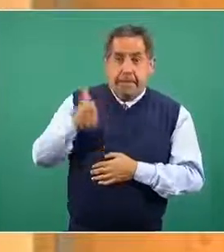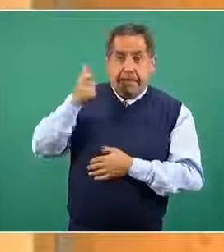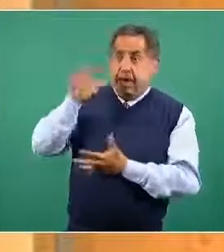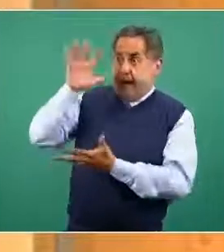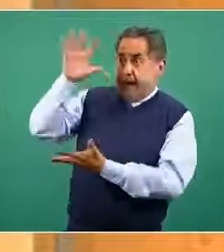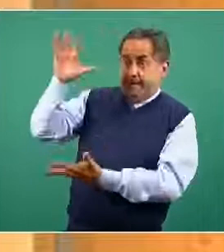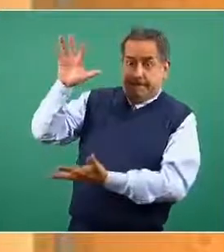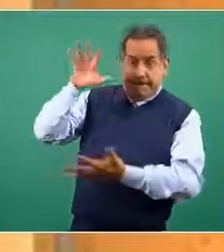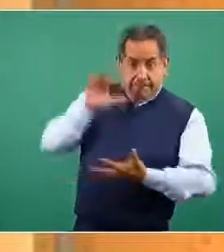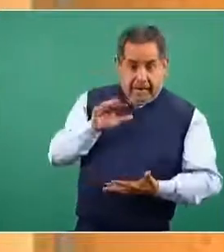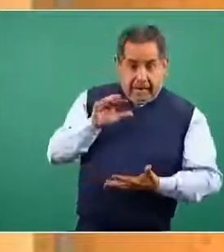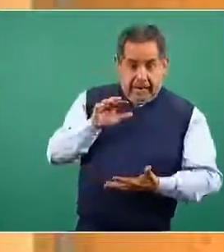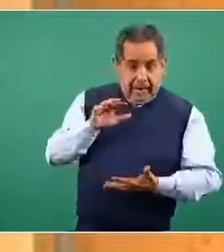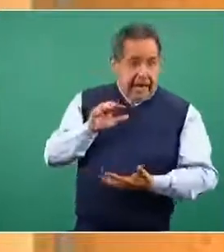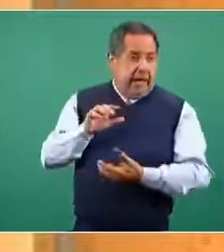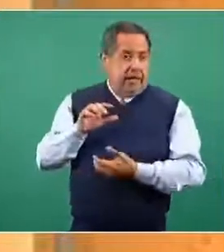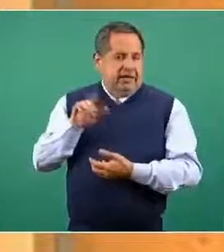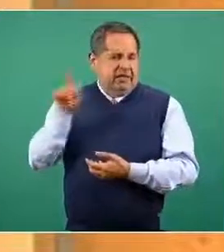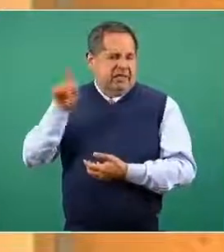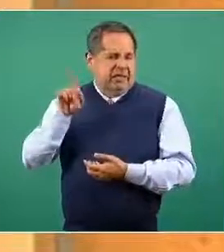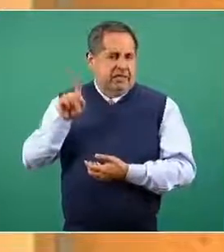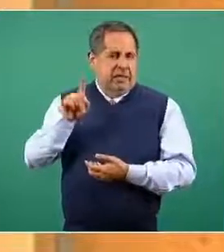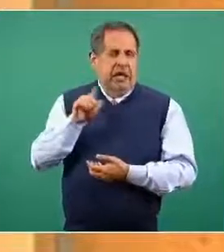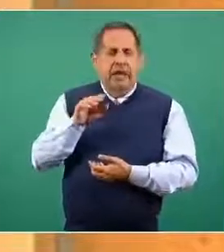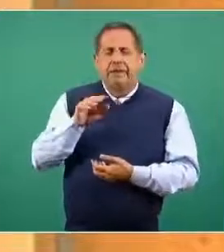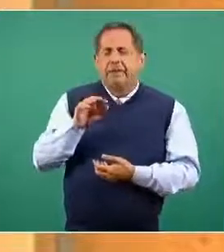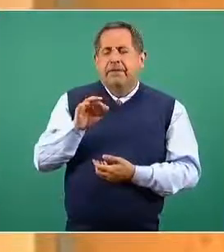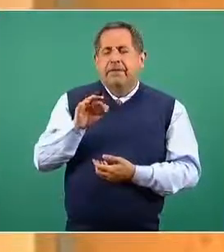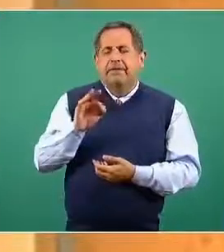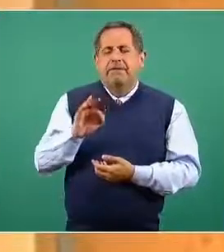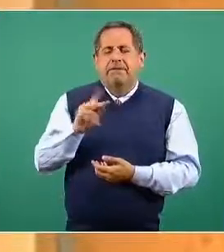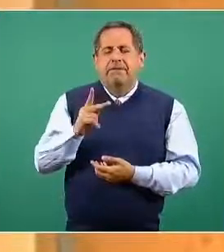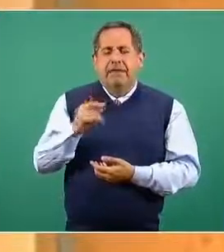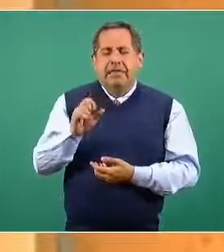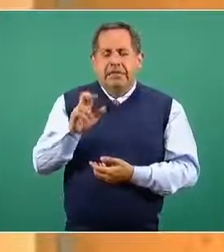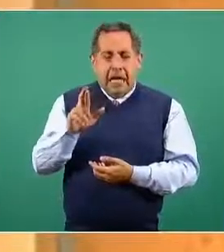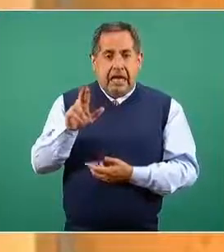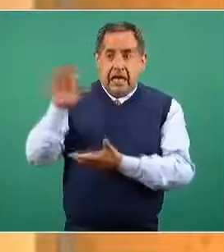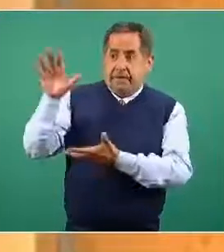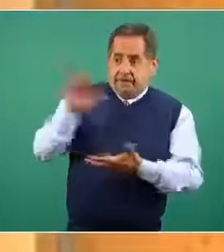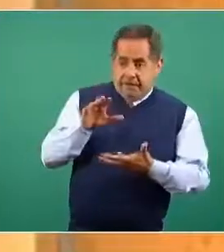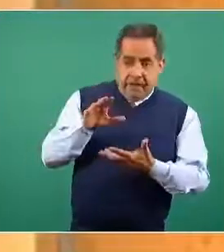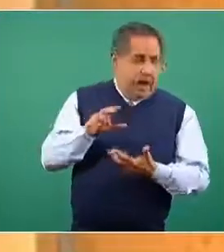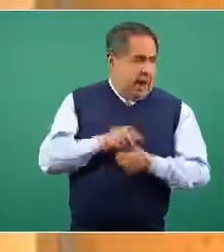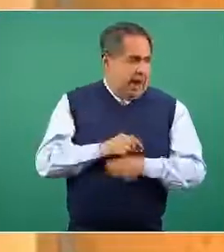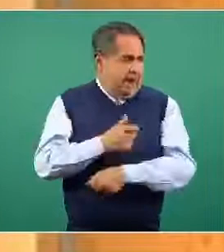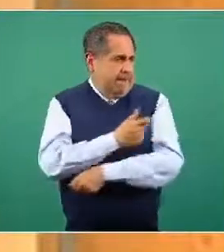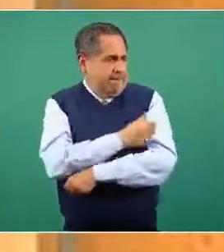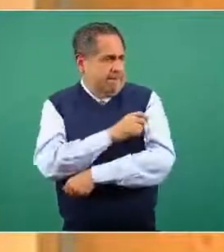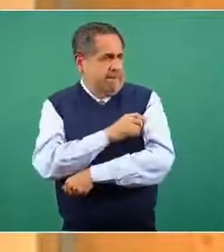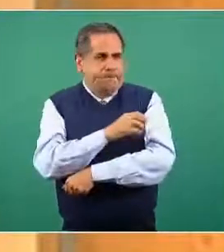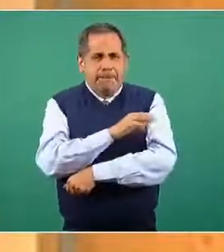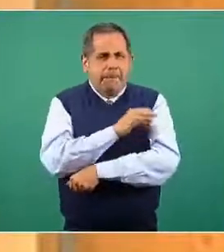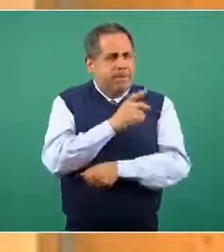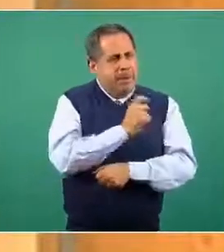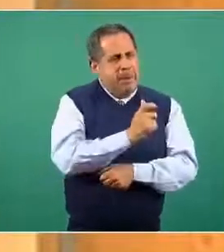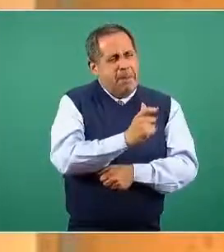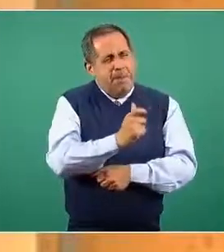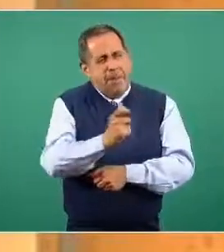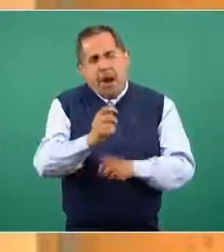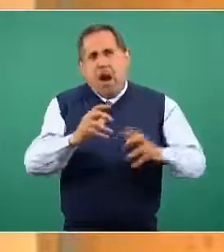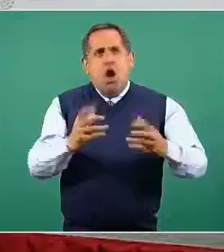la primera aplicación de la vacuna de Pfizer, se obtiene 80, un poco más de 80%